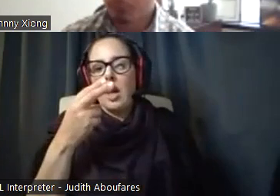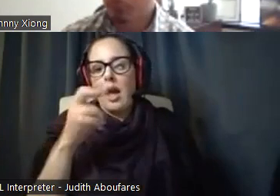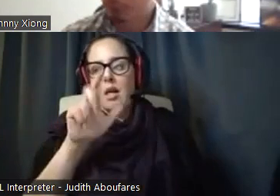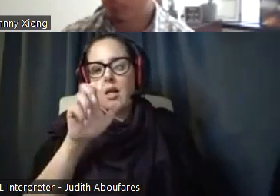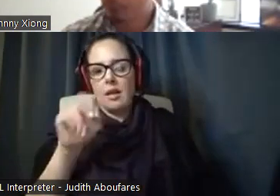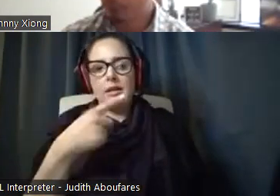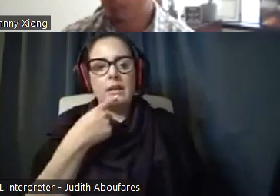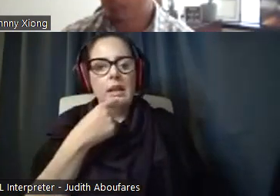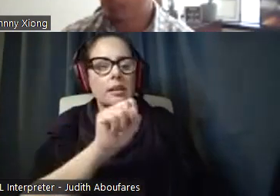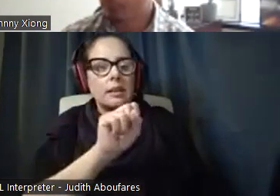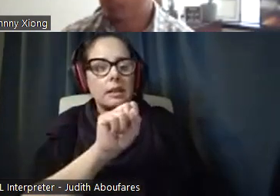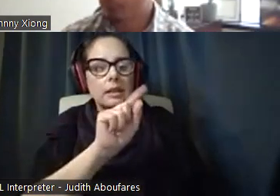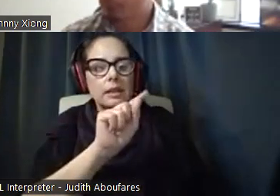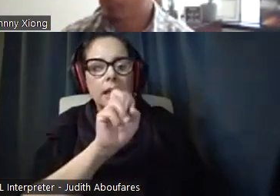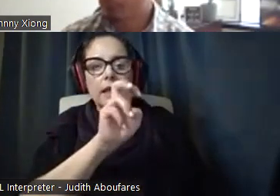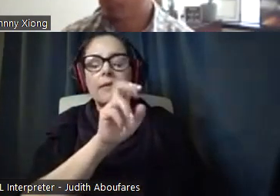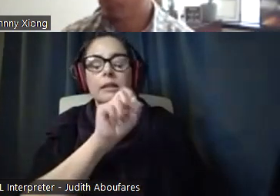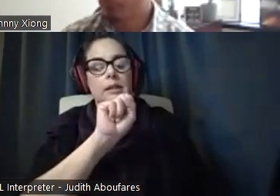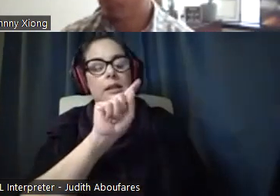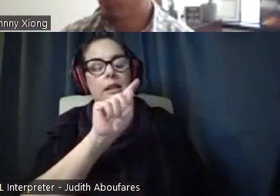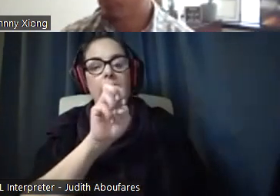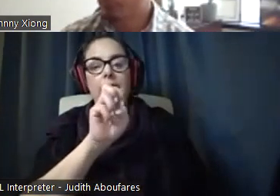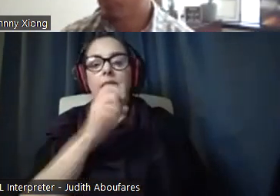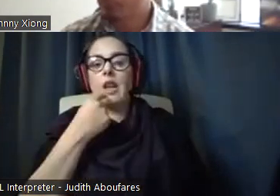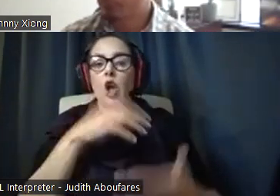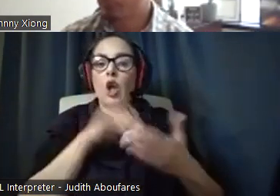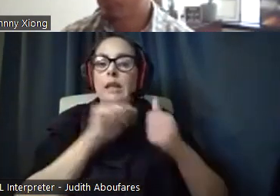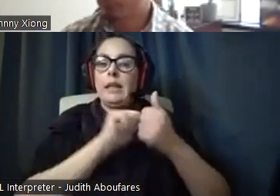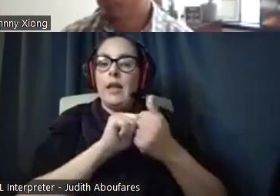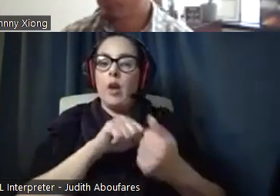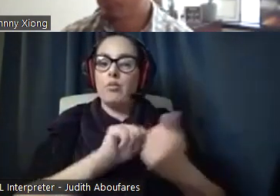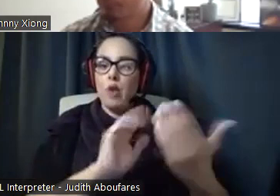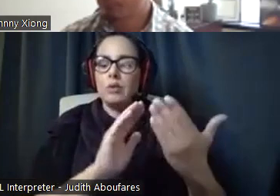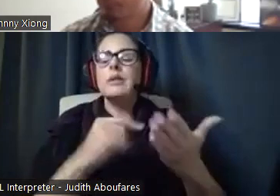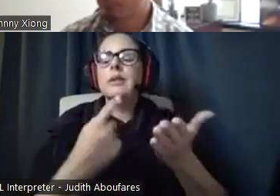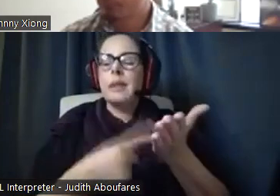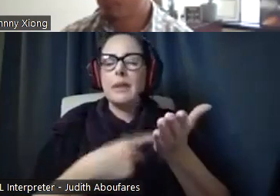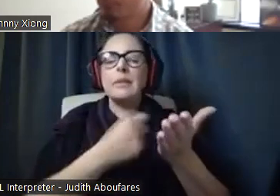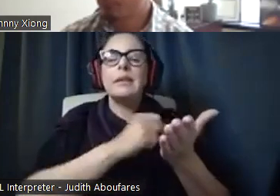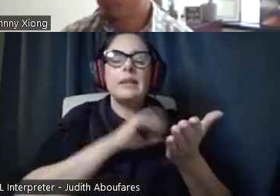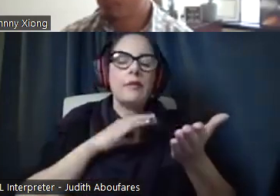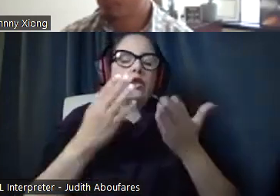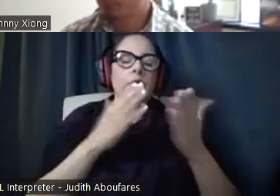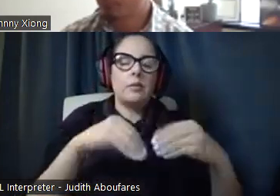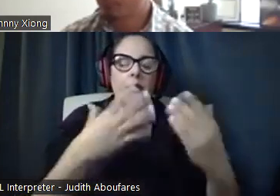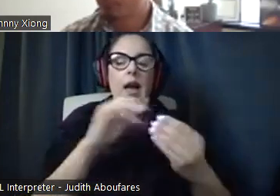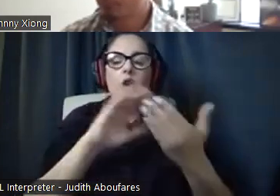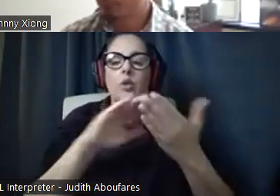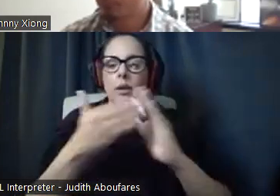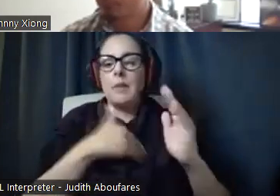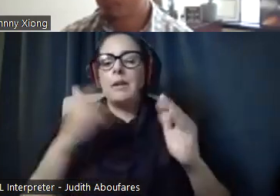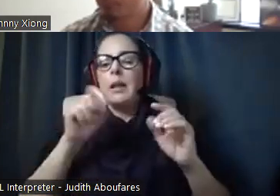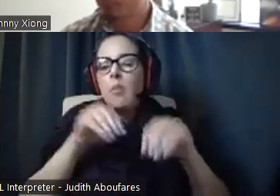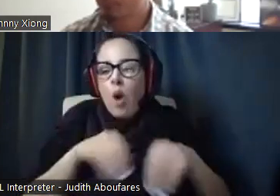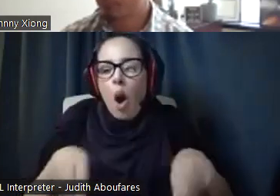Steve dice, aprender juntos puede ser algo que también puede ayudar. Y los